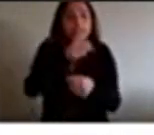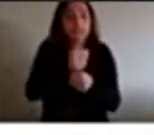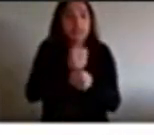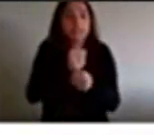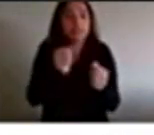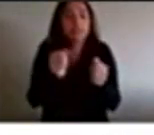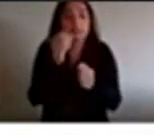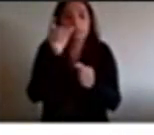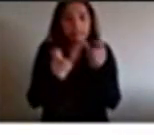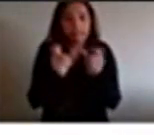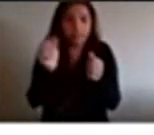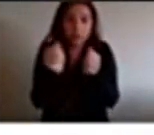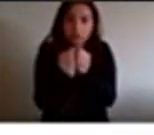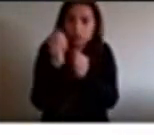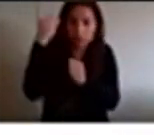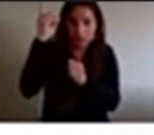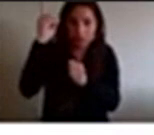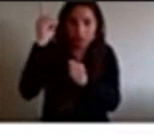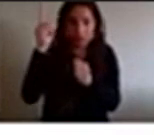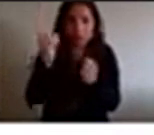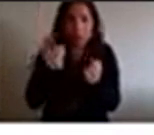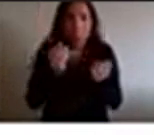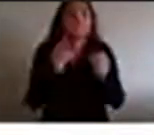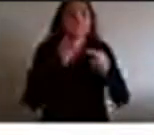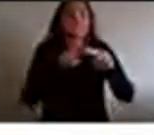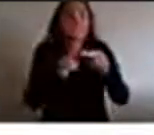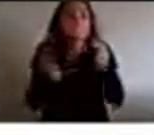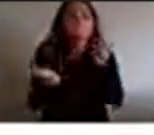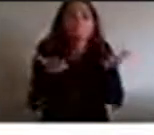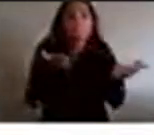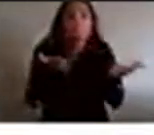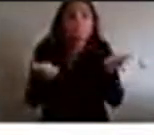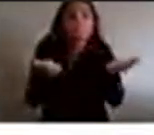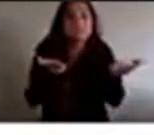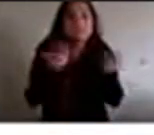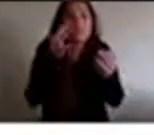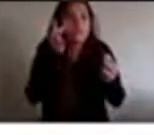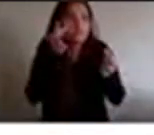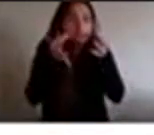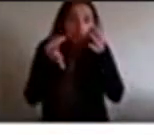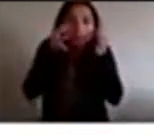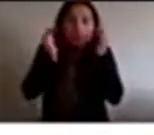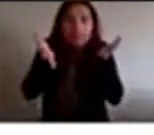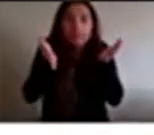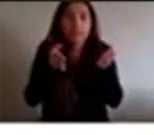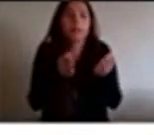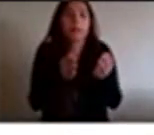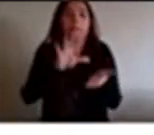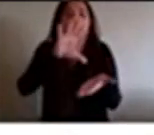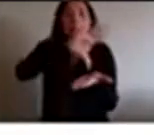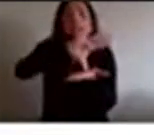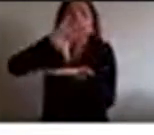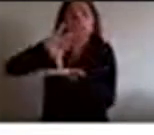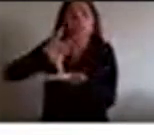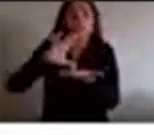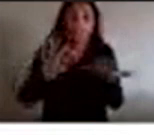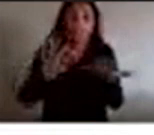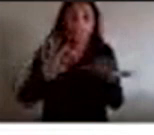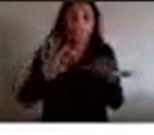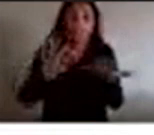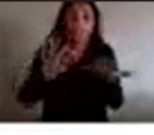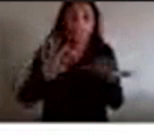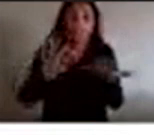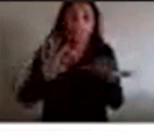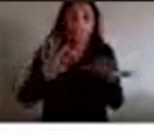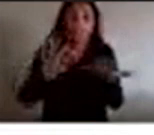con discapacidad, haciendo un comparativo y una mirada de cada país que cada uno de nuestros invitados representa. Antes